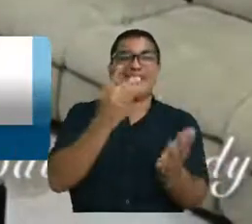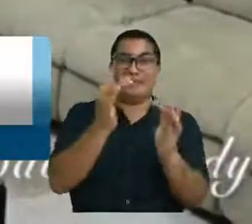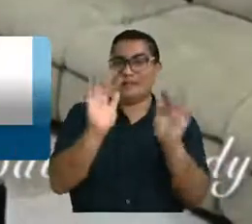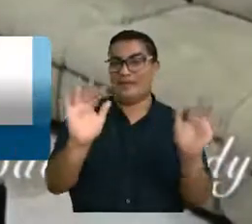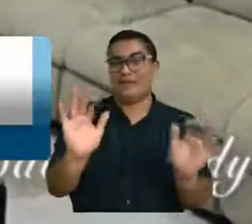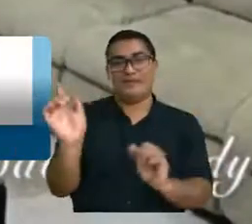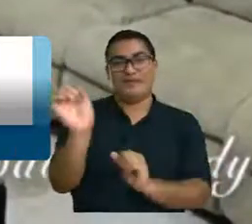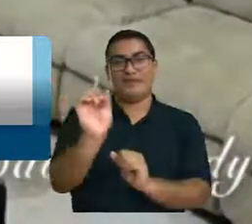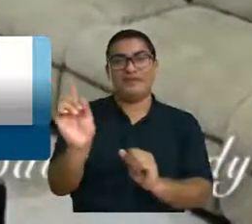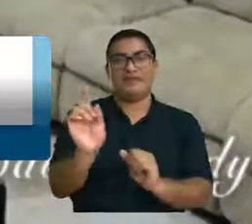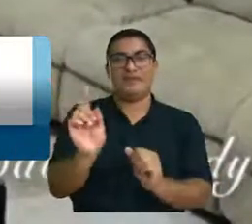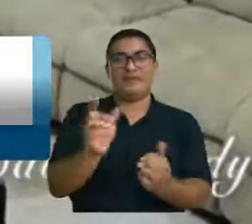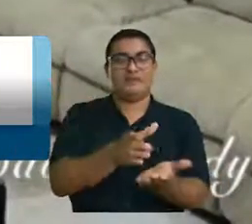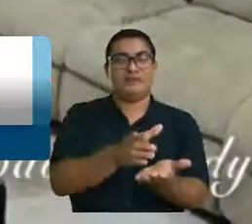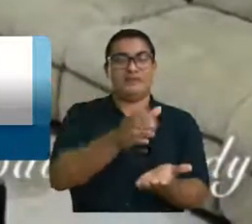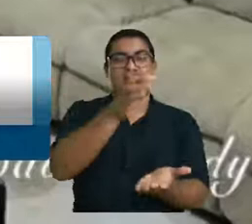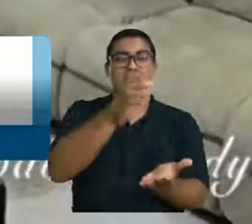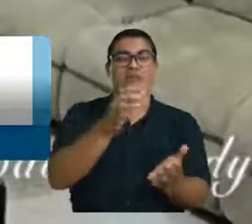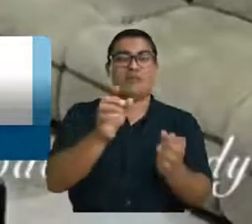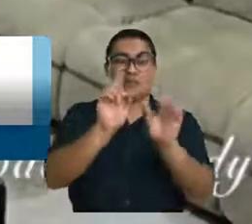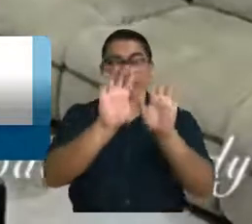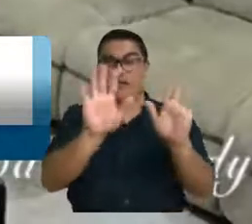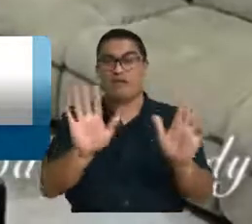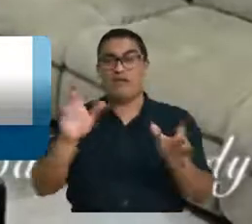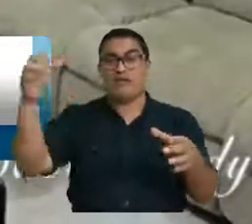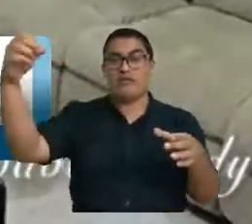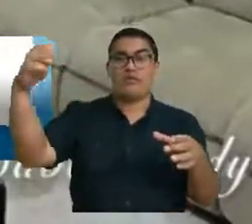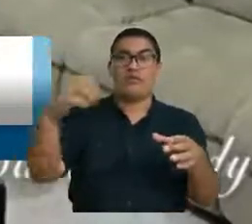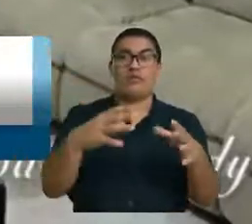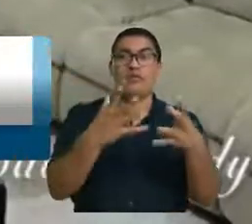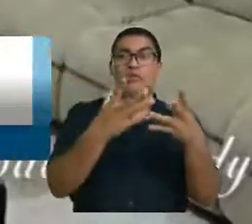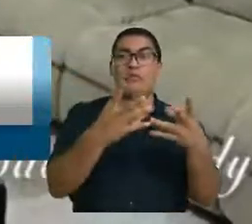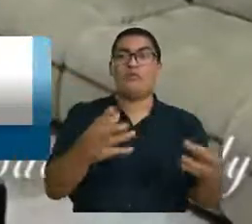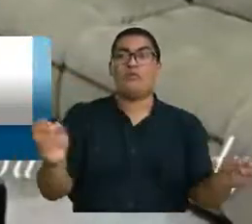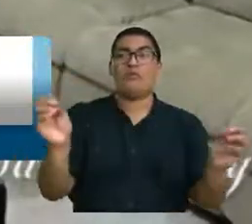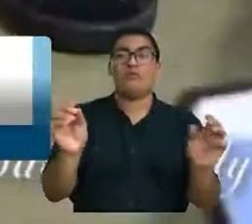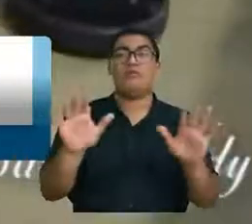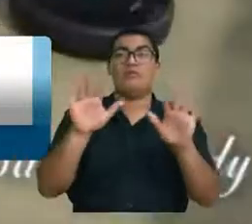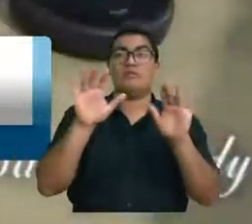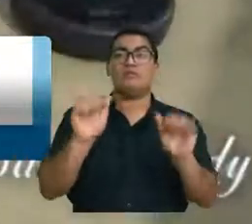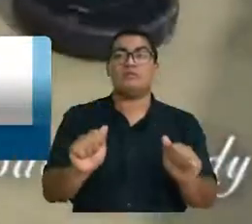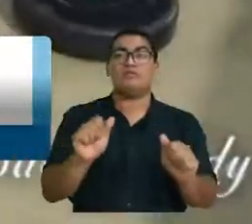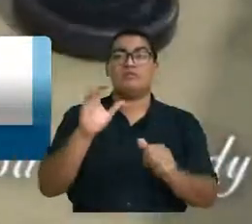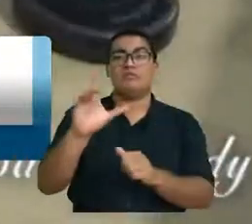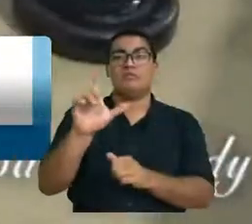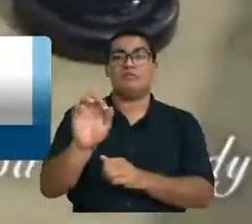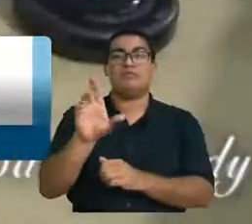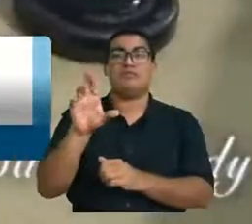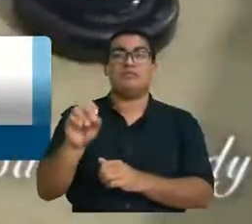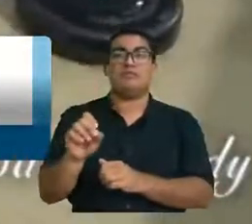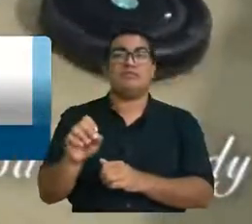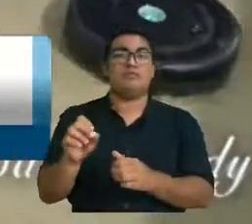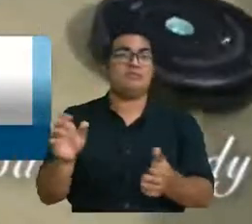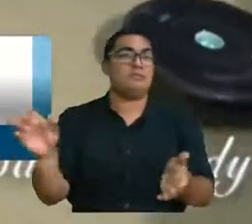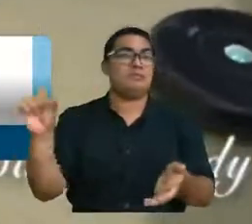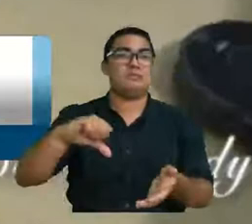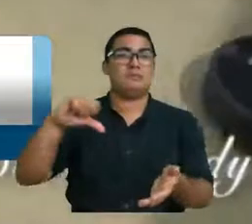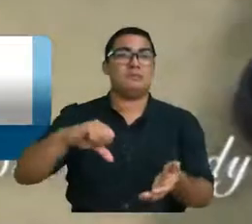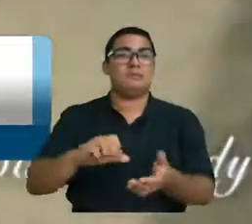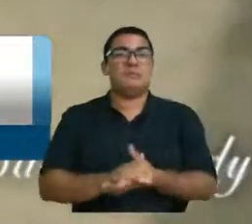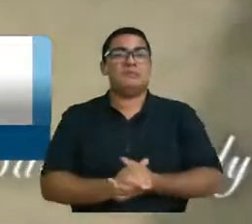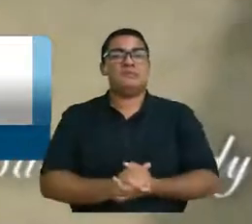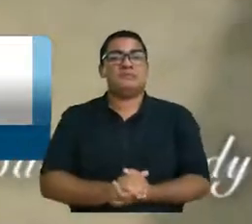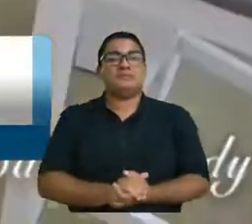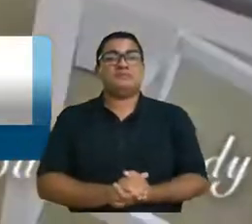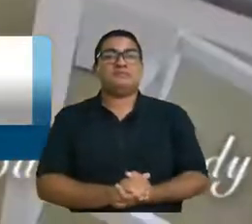un envase claro, porque inmediatamente entra la luz y vos crees que tenés ya preparado tu cloro y está inactivo. Interesante